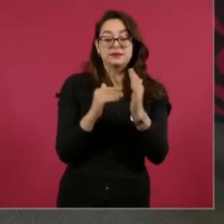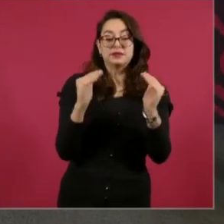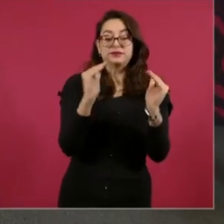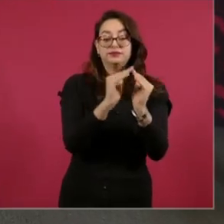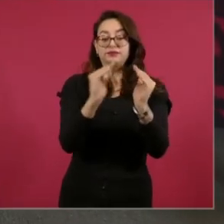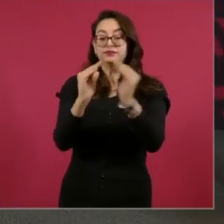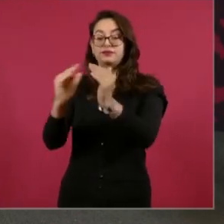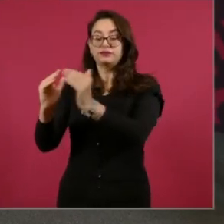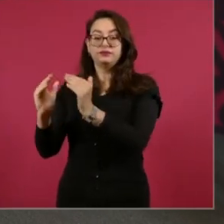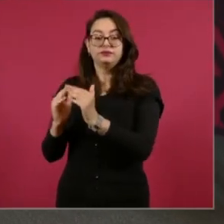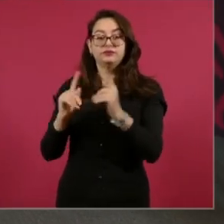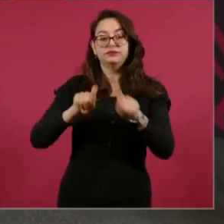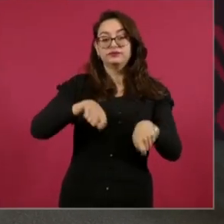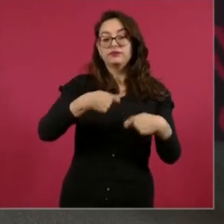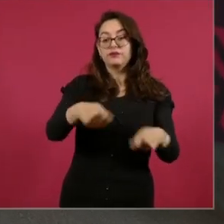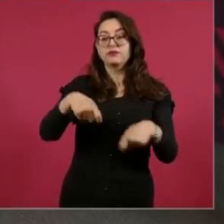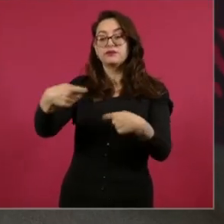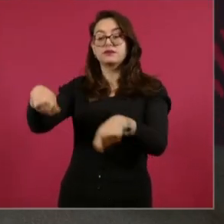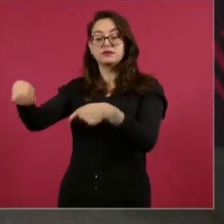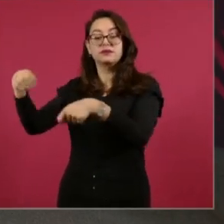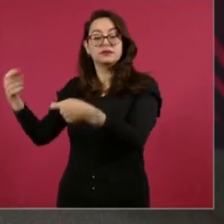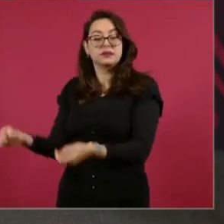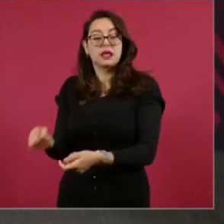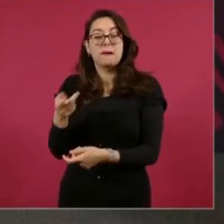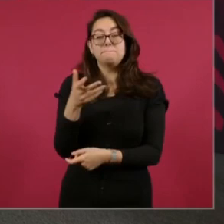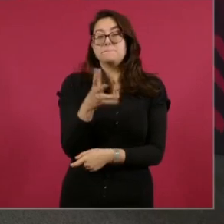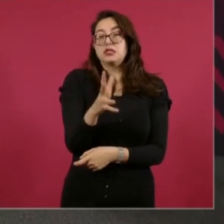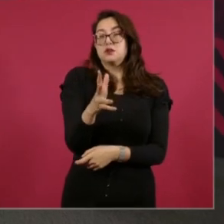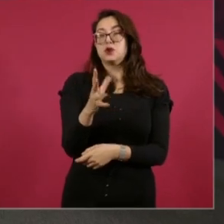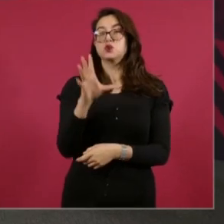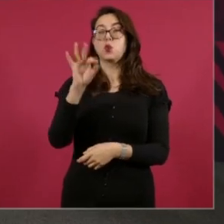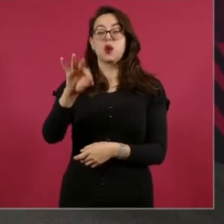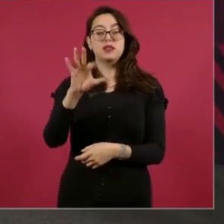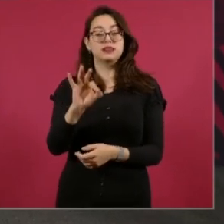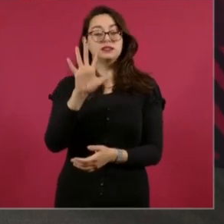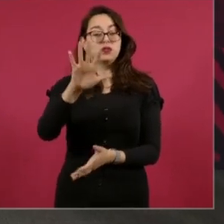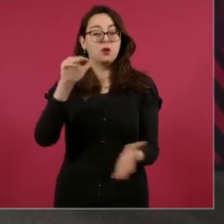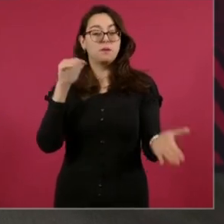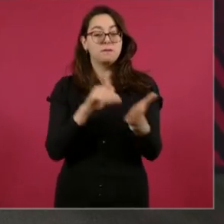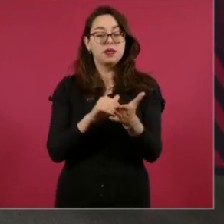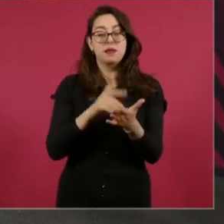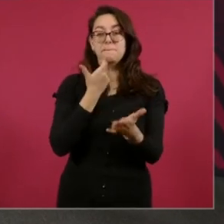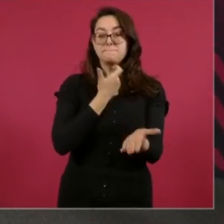mil pesos por vivienda.